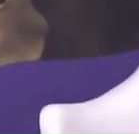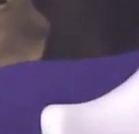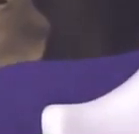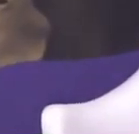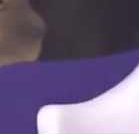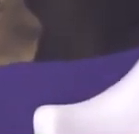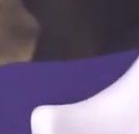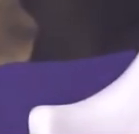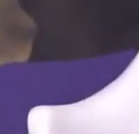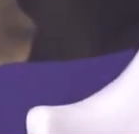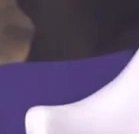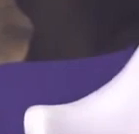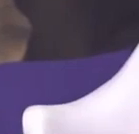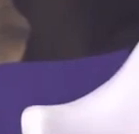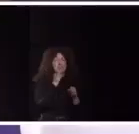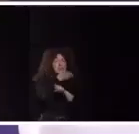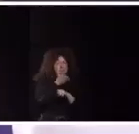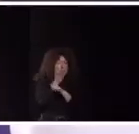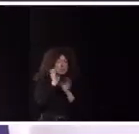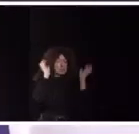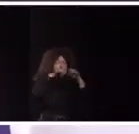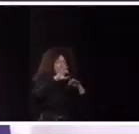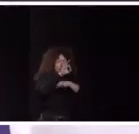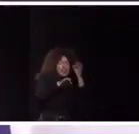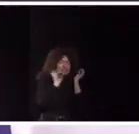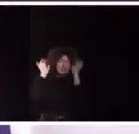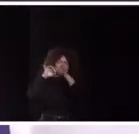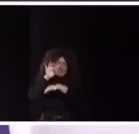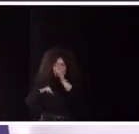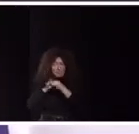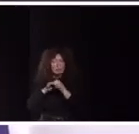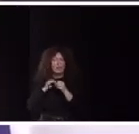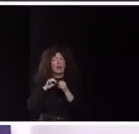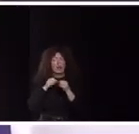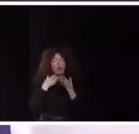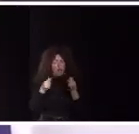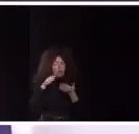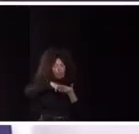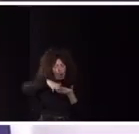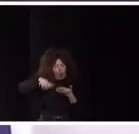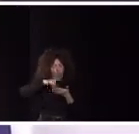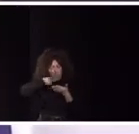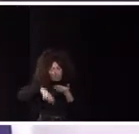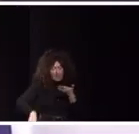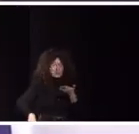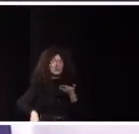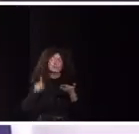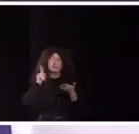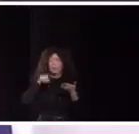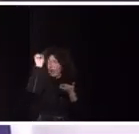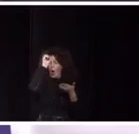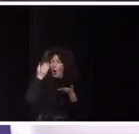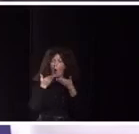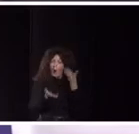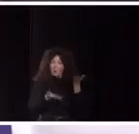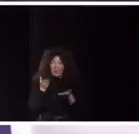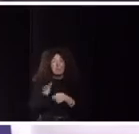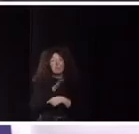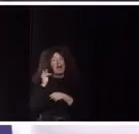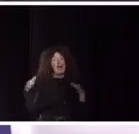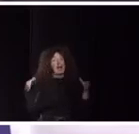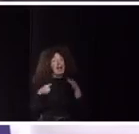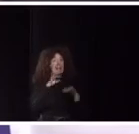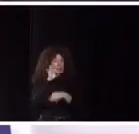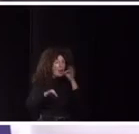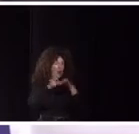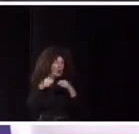habéis participado en cada asamblea, que os habéis leído los documentos, que habéis hecho aportaciones, y también al equipo de organización liderado